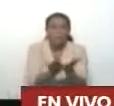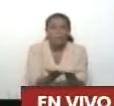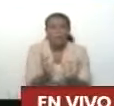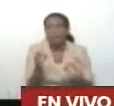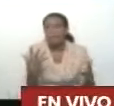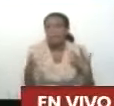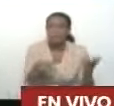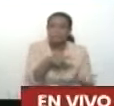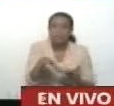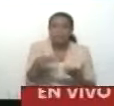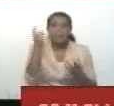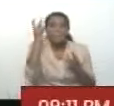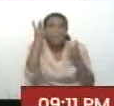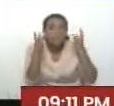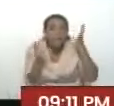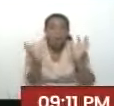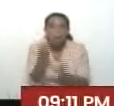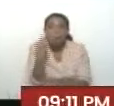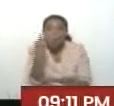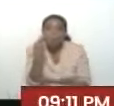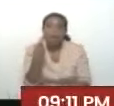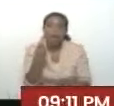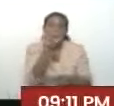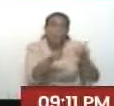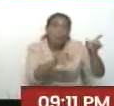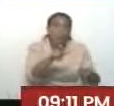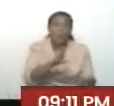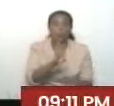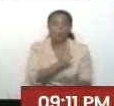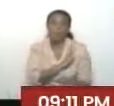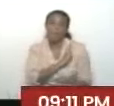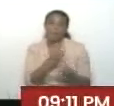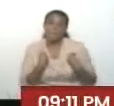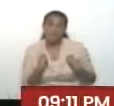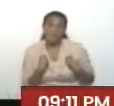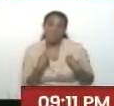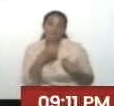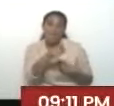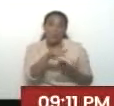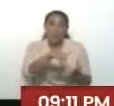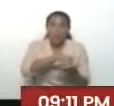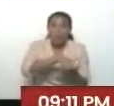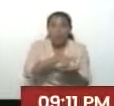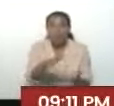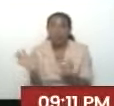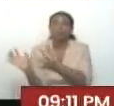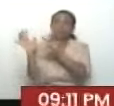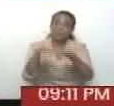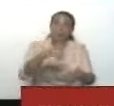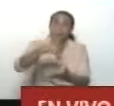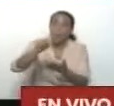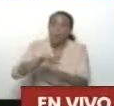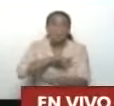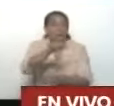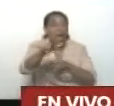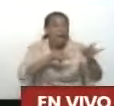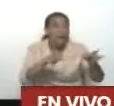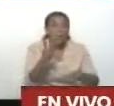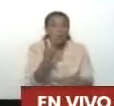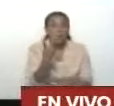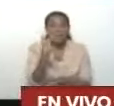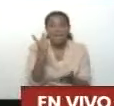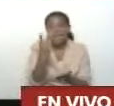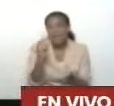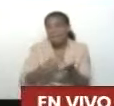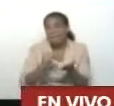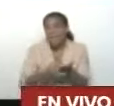que inventar y buscar algunos músicos venezolanos que estaban viviendo en Nueva York. Viajamos tres veces para